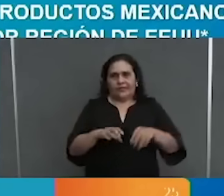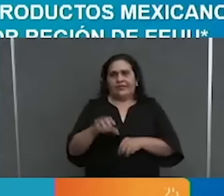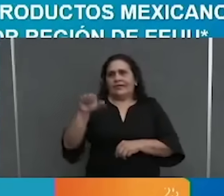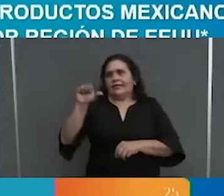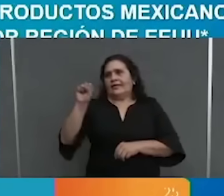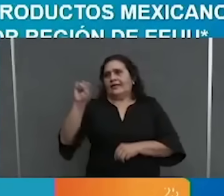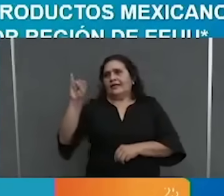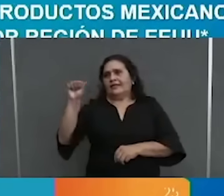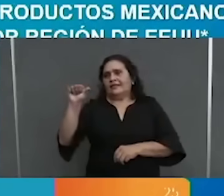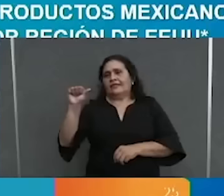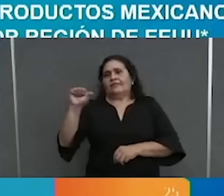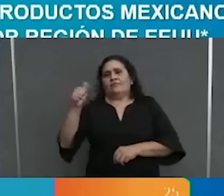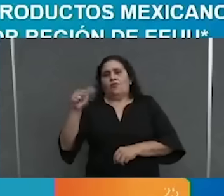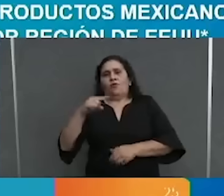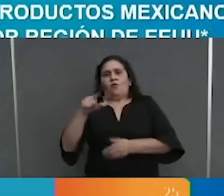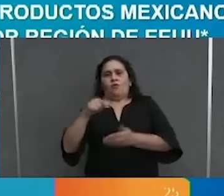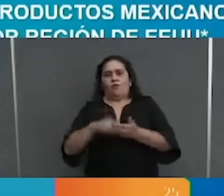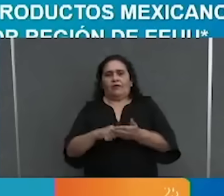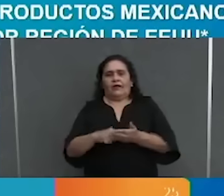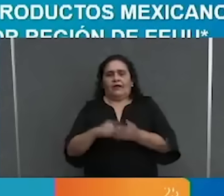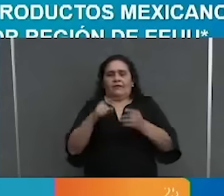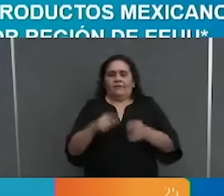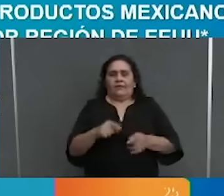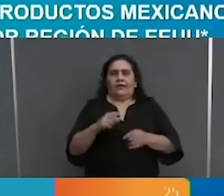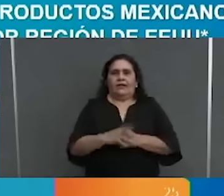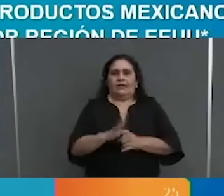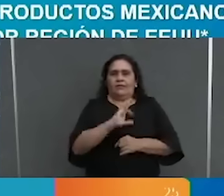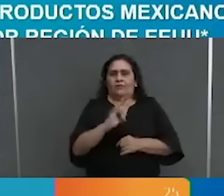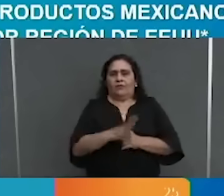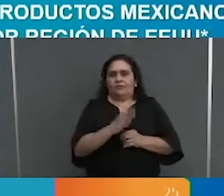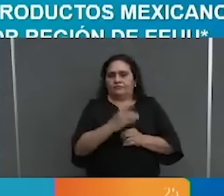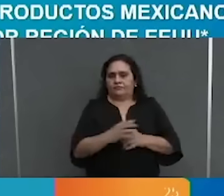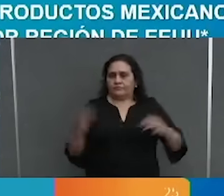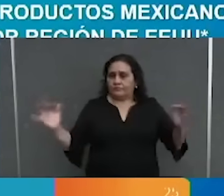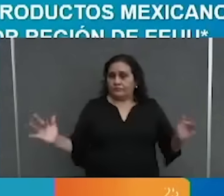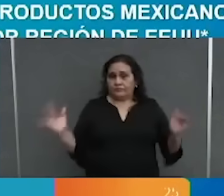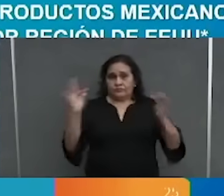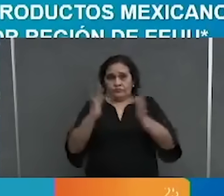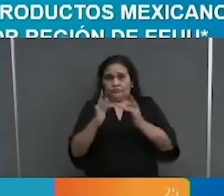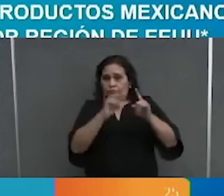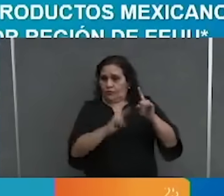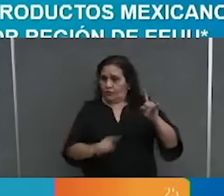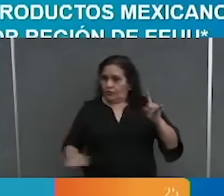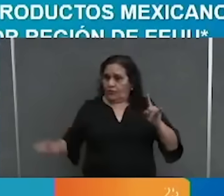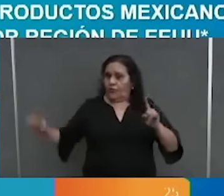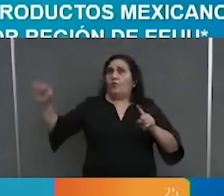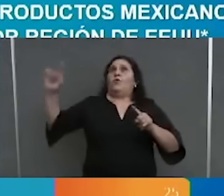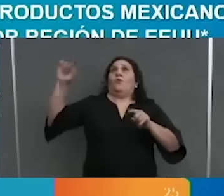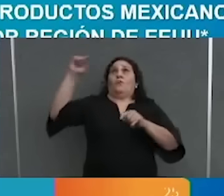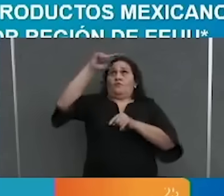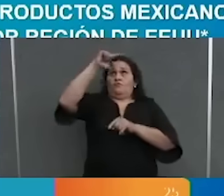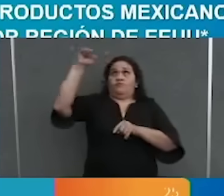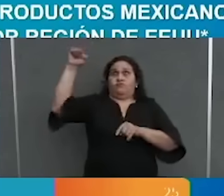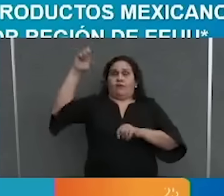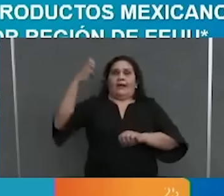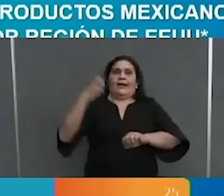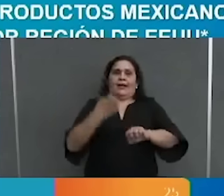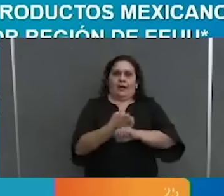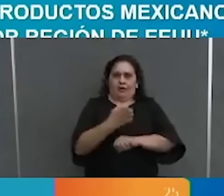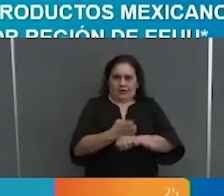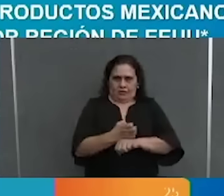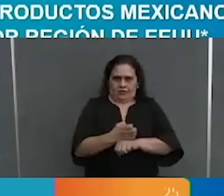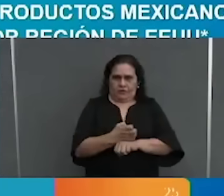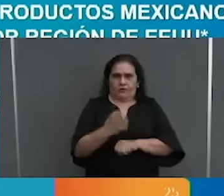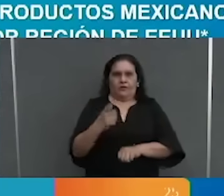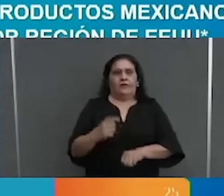este de los Estados Unidos, que es donde se encuentra el mayor poder adquisitivo y sobre todo donde México exporta menos. Hay que señalar